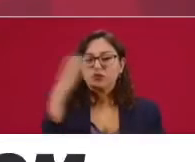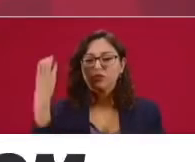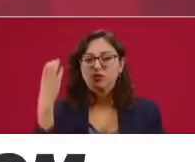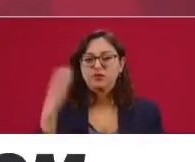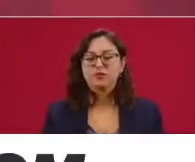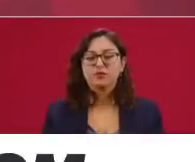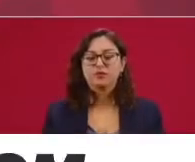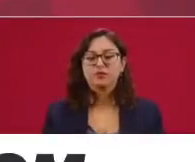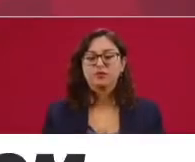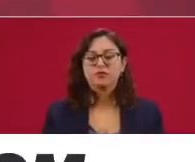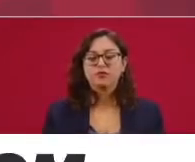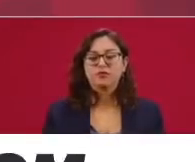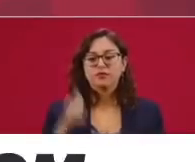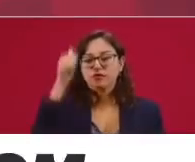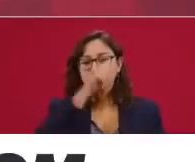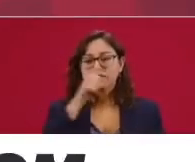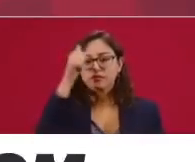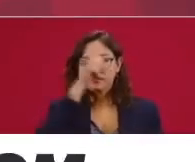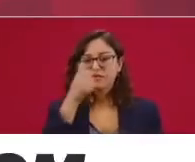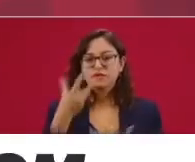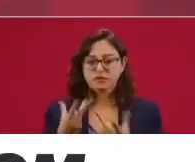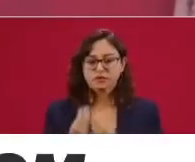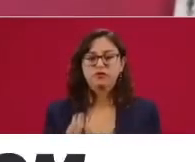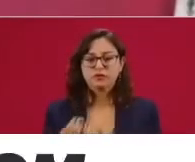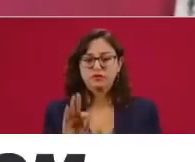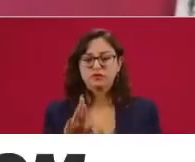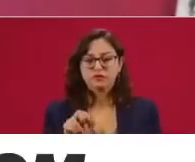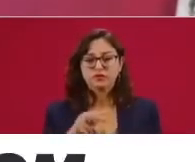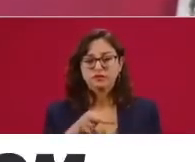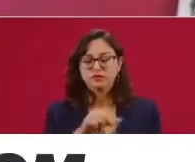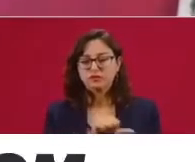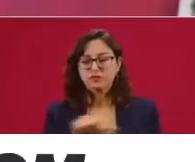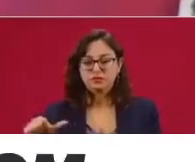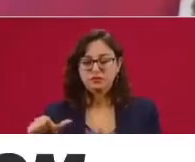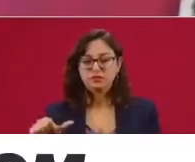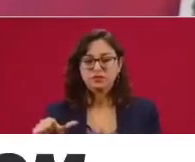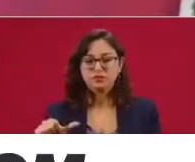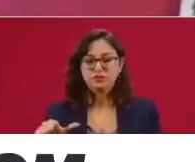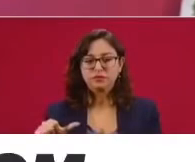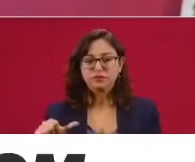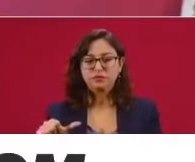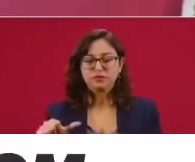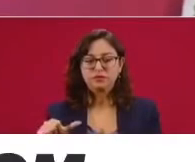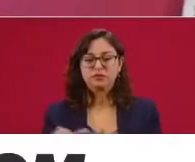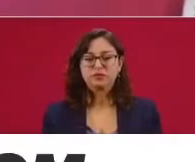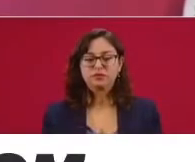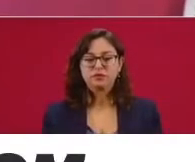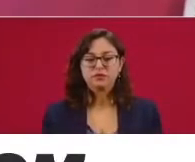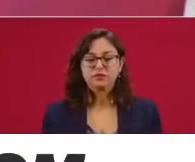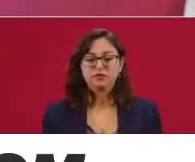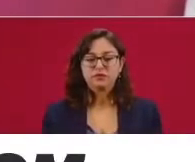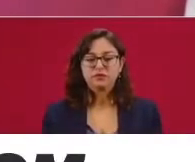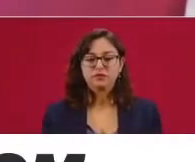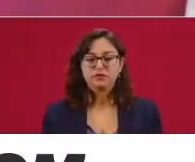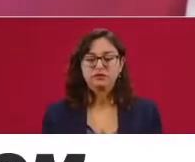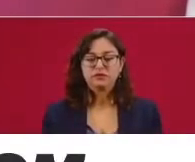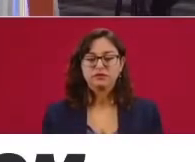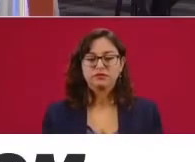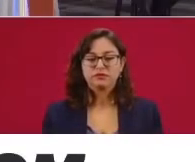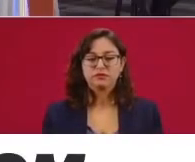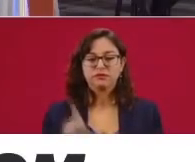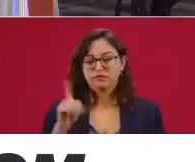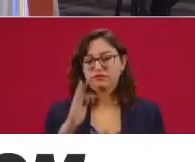un sacerdote que es simpatizante de Frena, que la tomó desde la torre